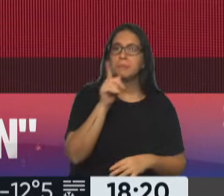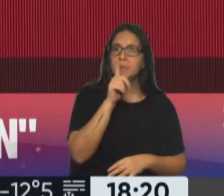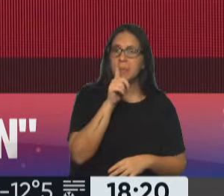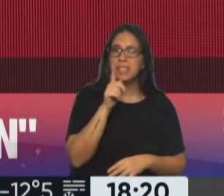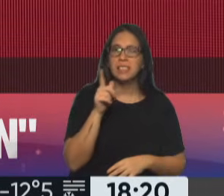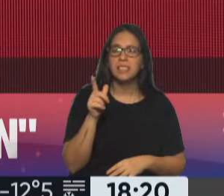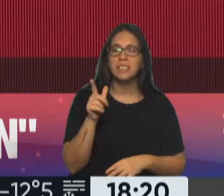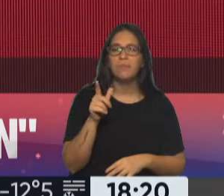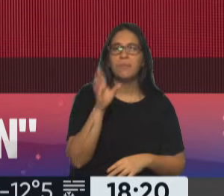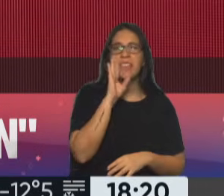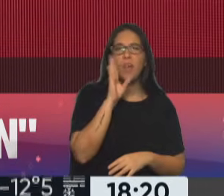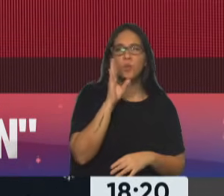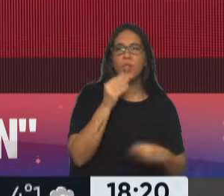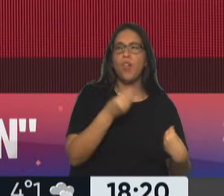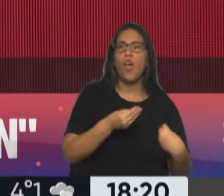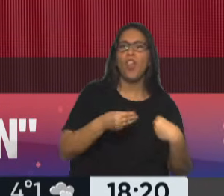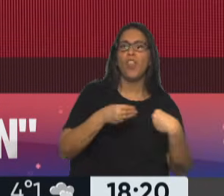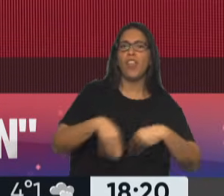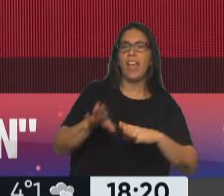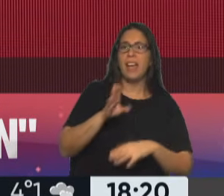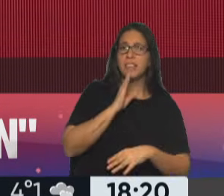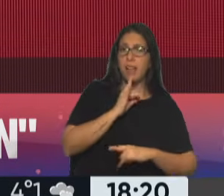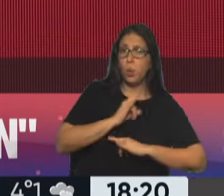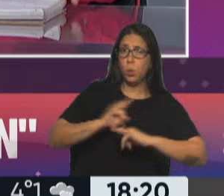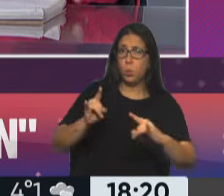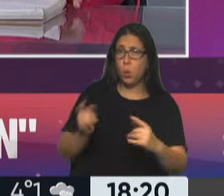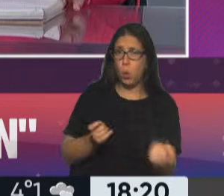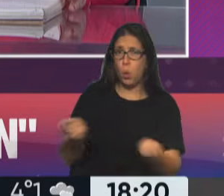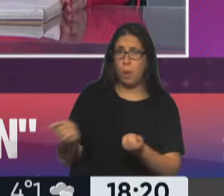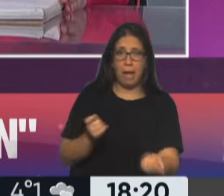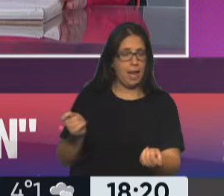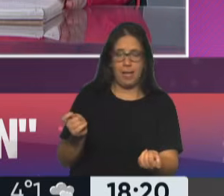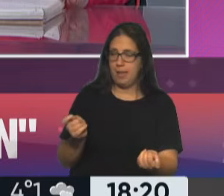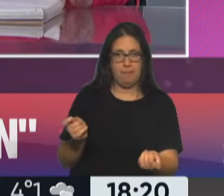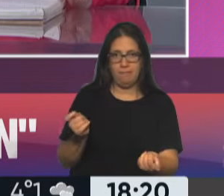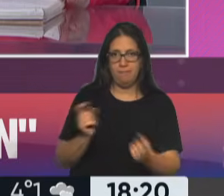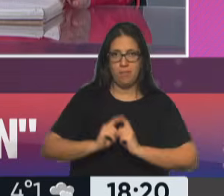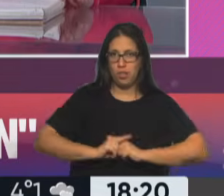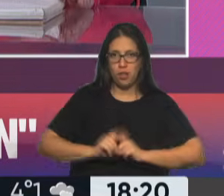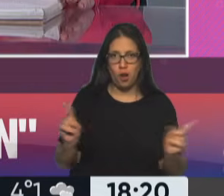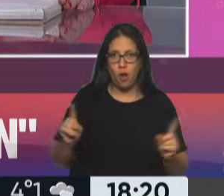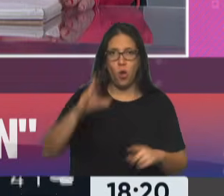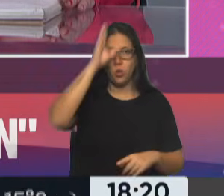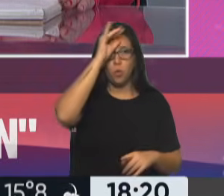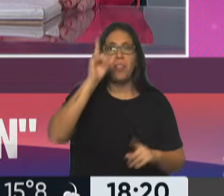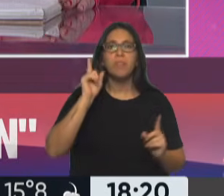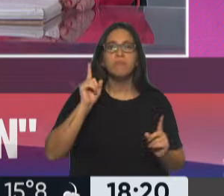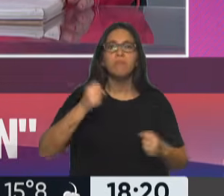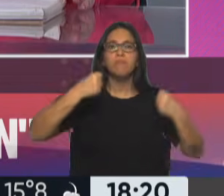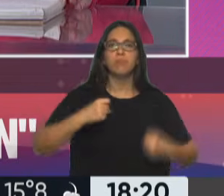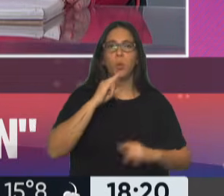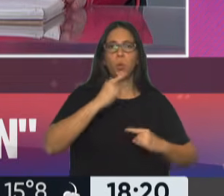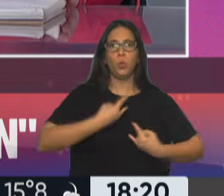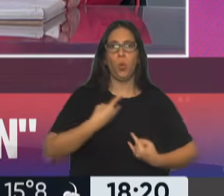jamás dejaría en manos de Israel, digamos, el control de todos los objetivos, el control de esa negociación. Trump dijo, nosotros estamos a cargo, ¿no?